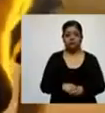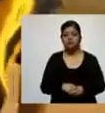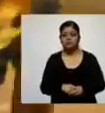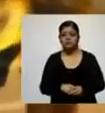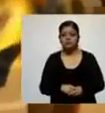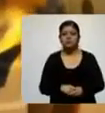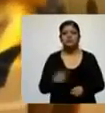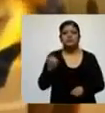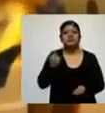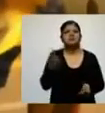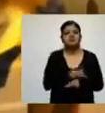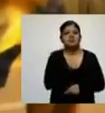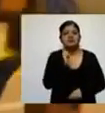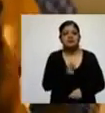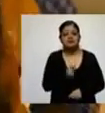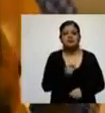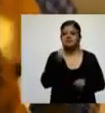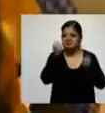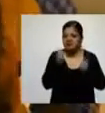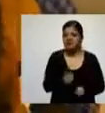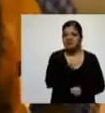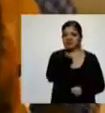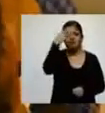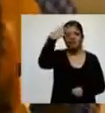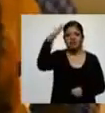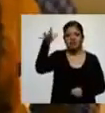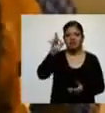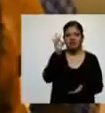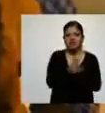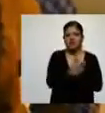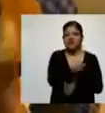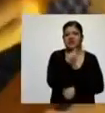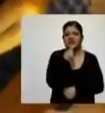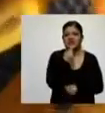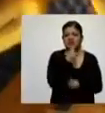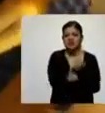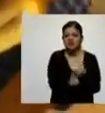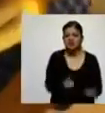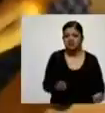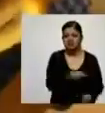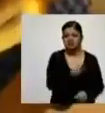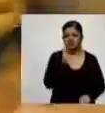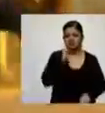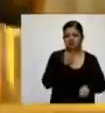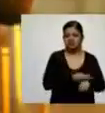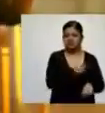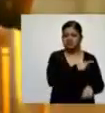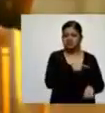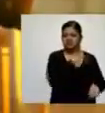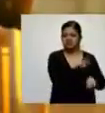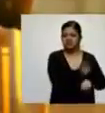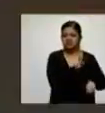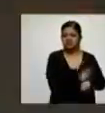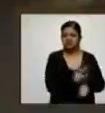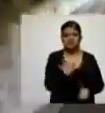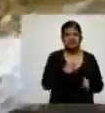sucede en esta historia? Debe ser que los adultos se están dando cuenta que los niños y las niñas son su responsabilidad. Si